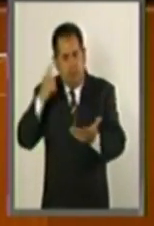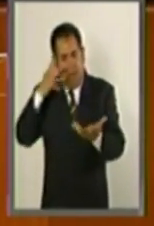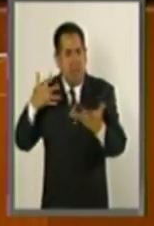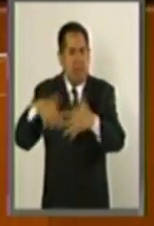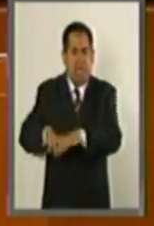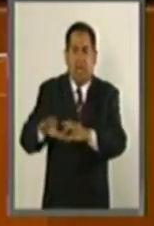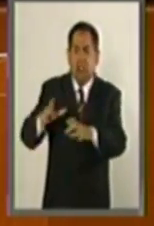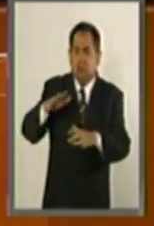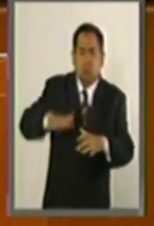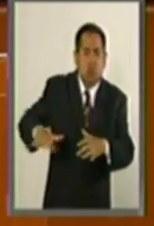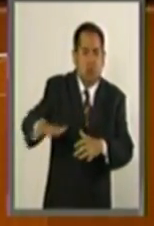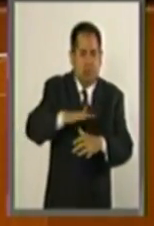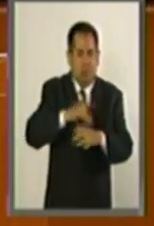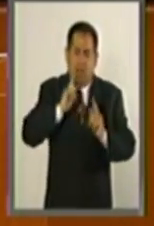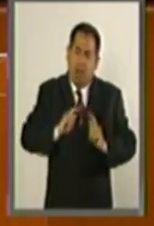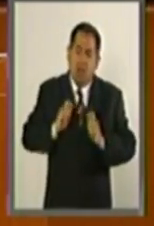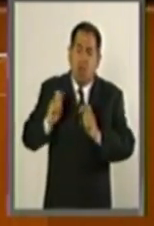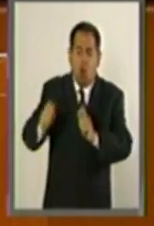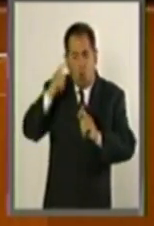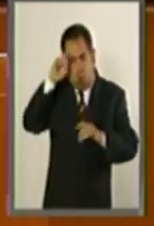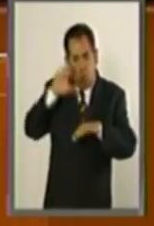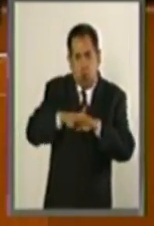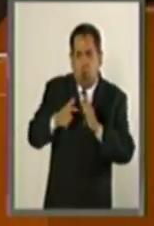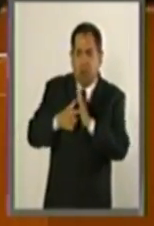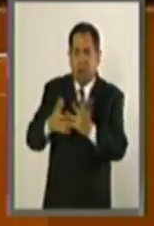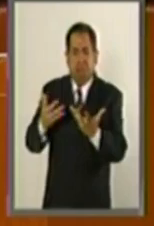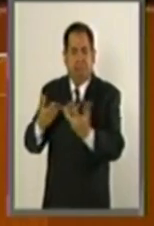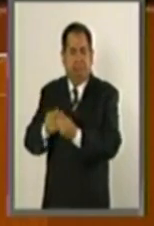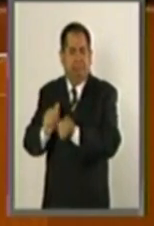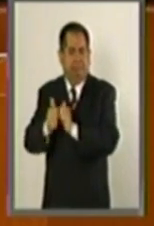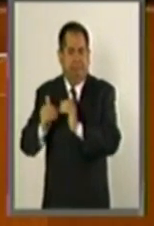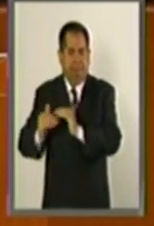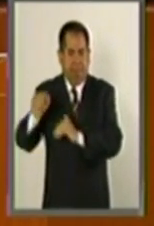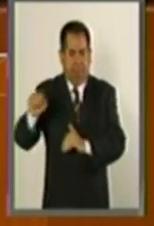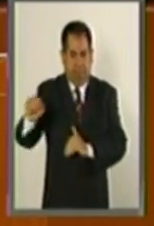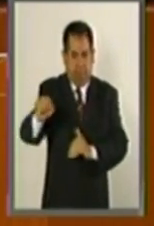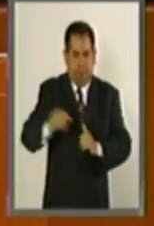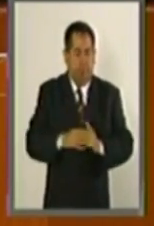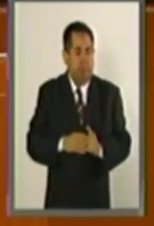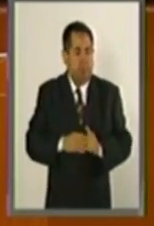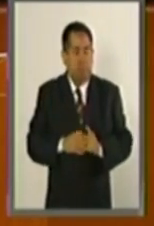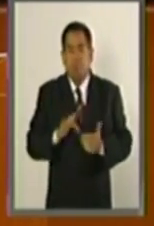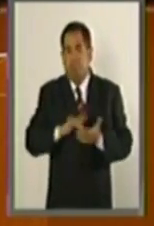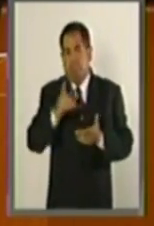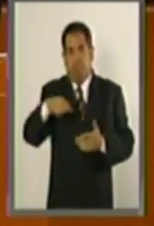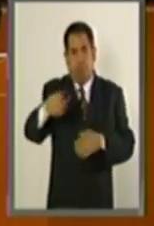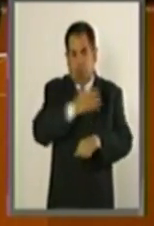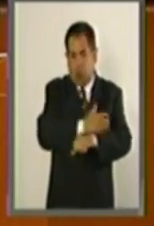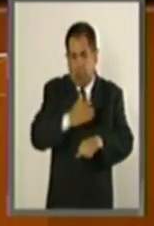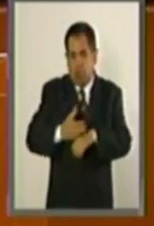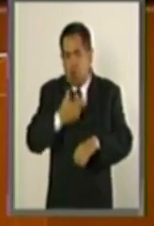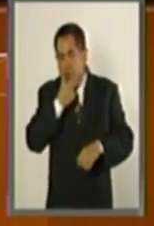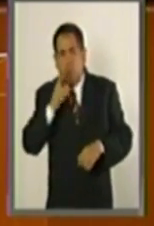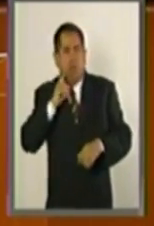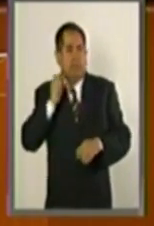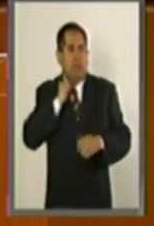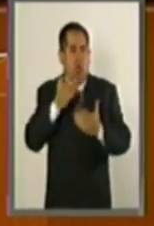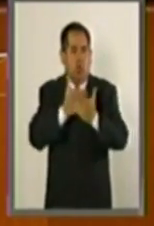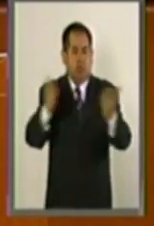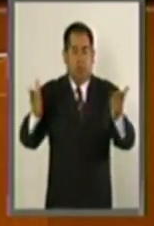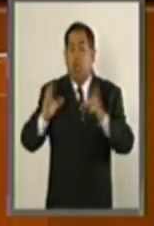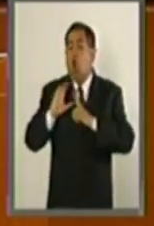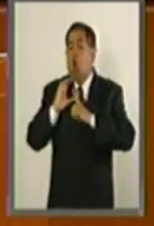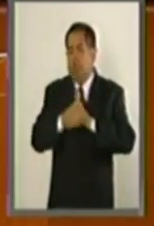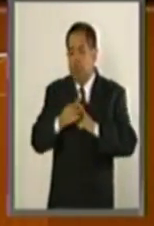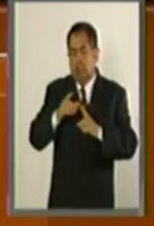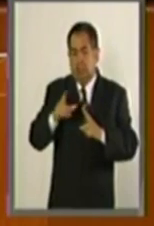integración y transición de estos países. Agradezco a todos mis compañeros y compañeras senadores de las